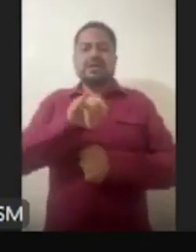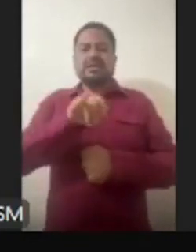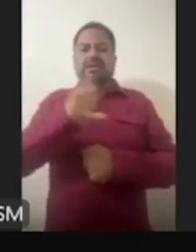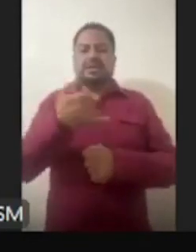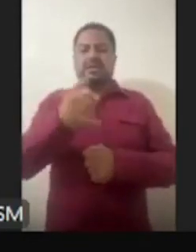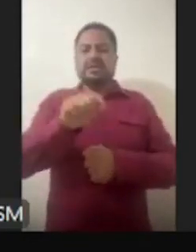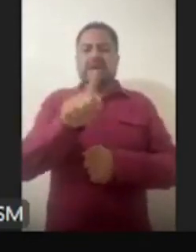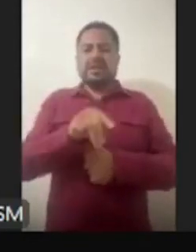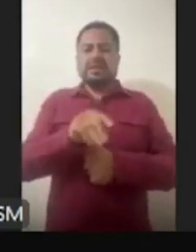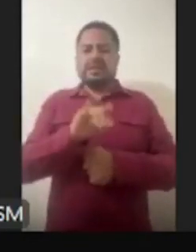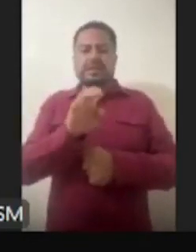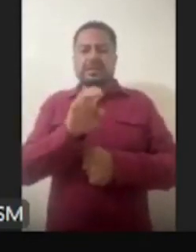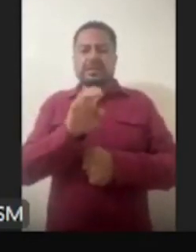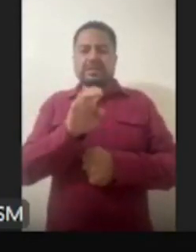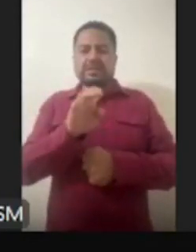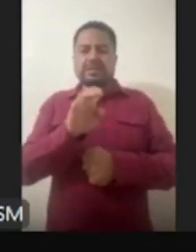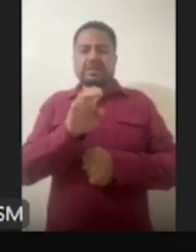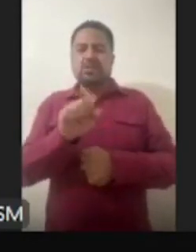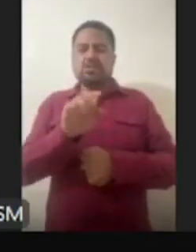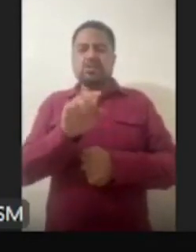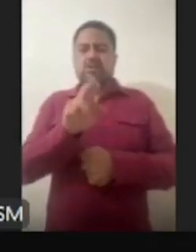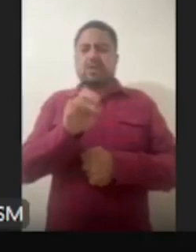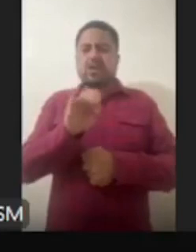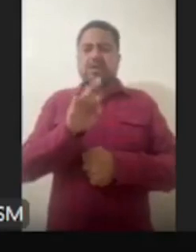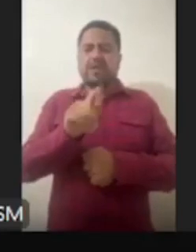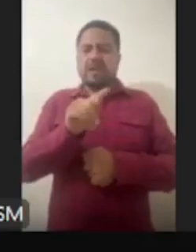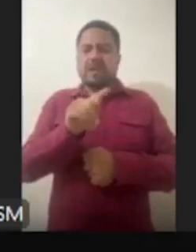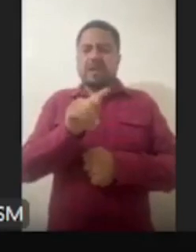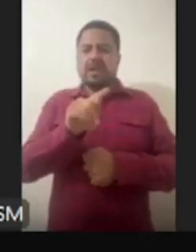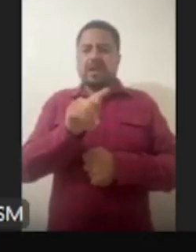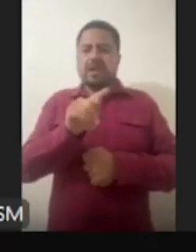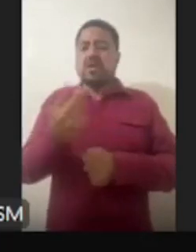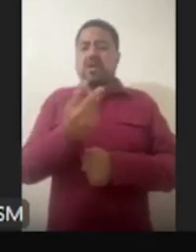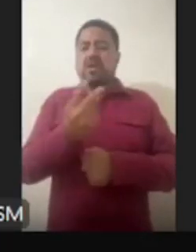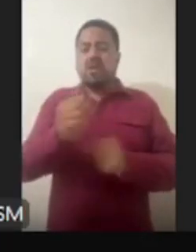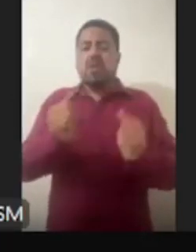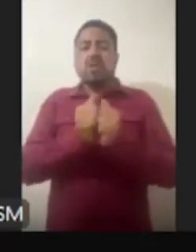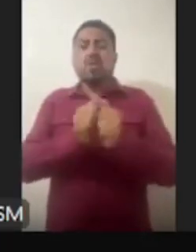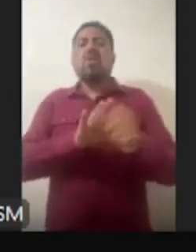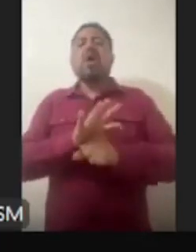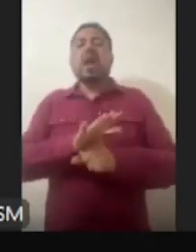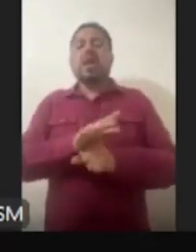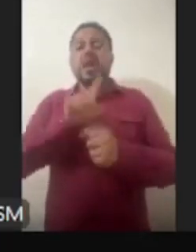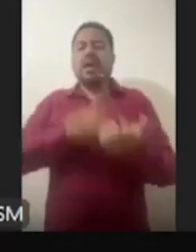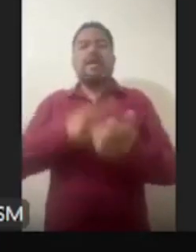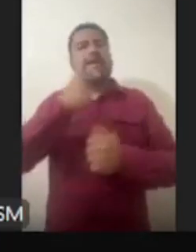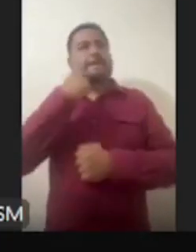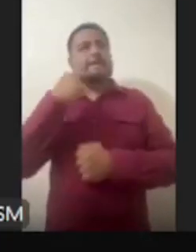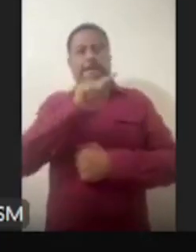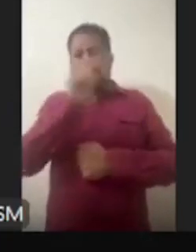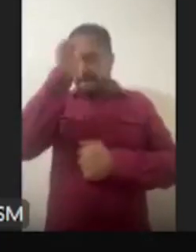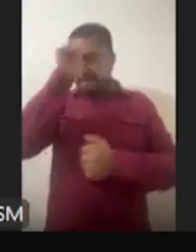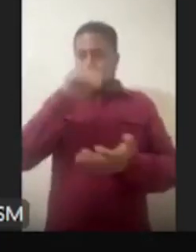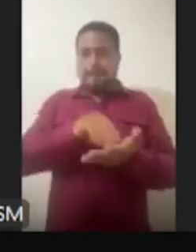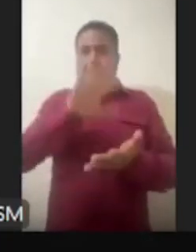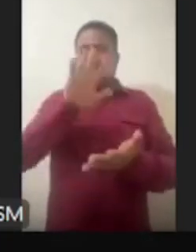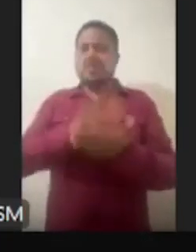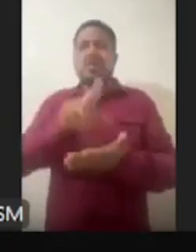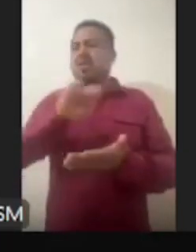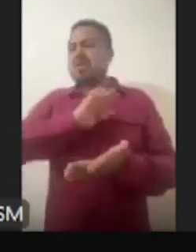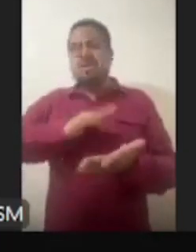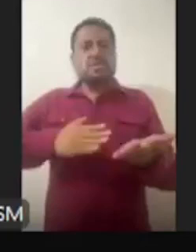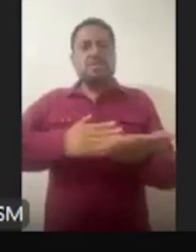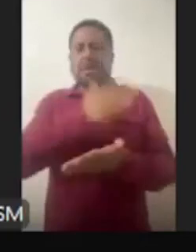Carlos Roberto Mendiola Alberto, respectivamente, mediante los cuales impugnaron el acuerdo que declaró la improcedencia del procedimiento